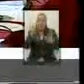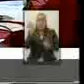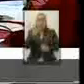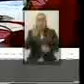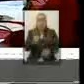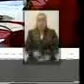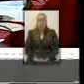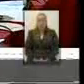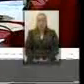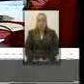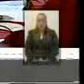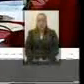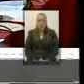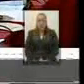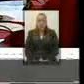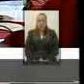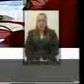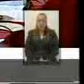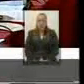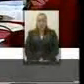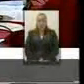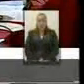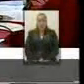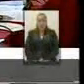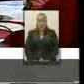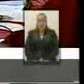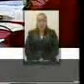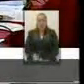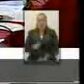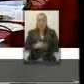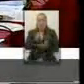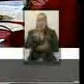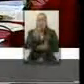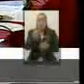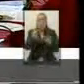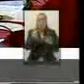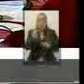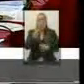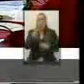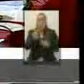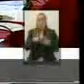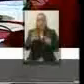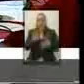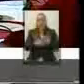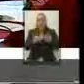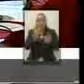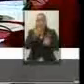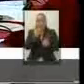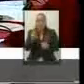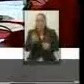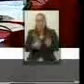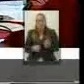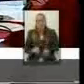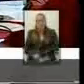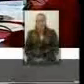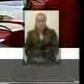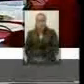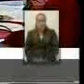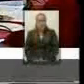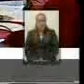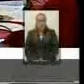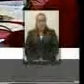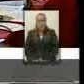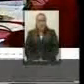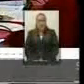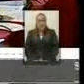$57. Oiga, más de $50 de diferencia, $60 de diferencia. ¿Y qué le pasa a los administradores? Y vayamos, presidente,